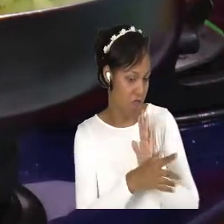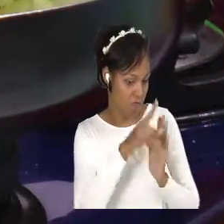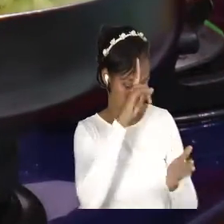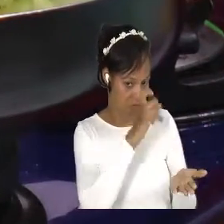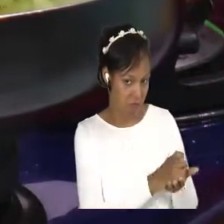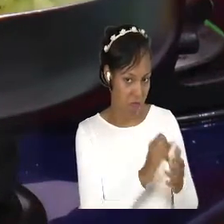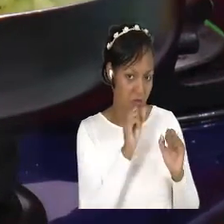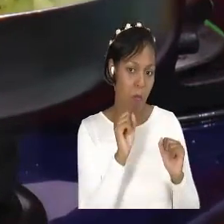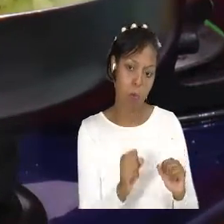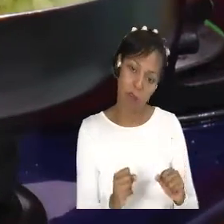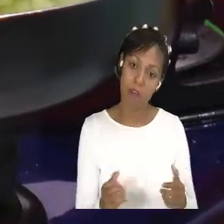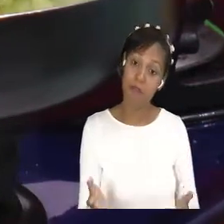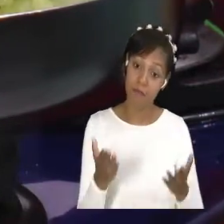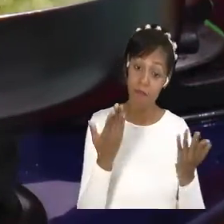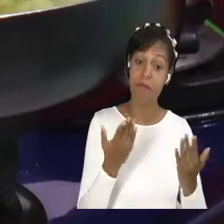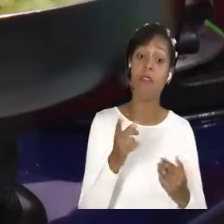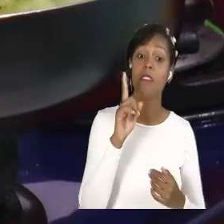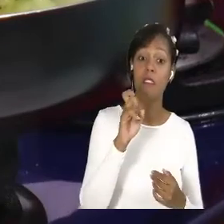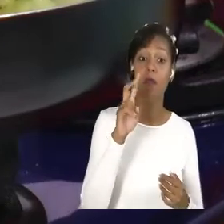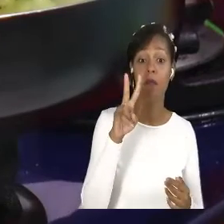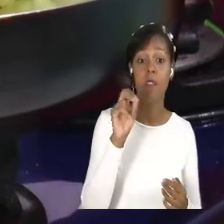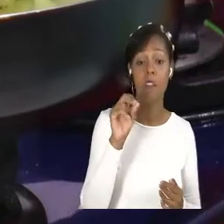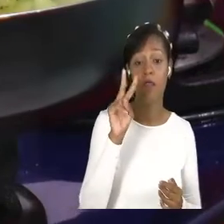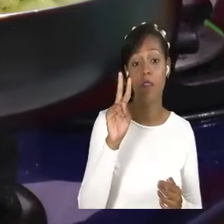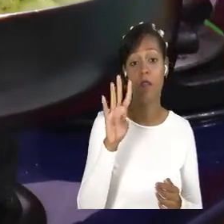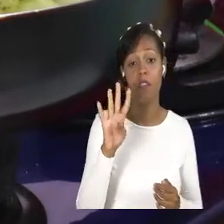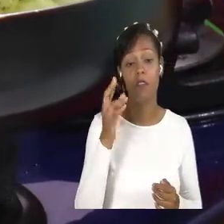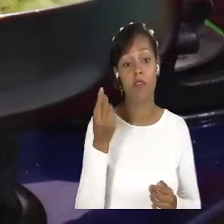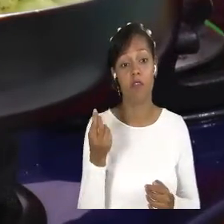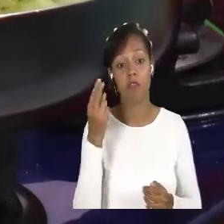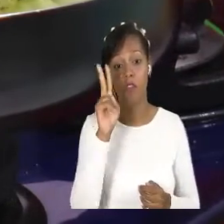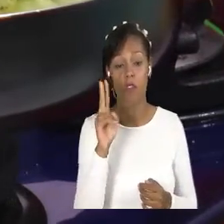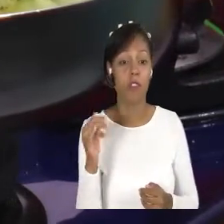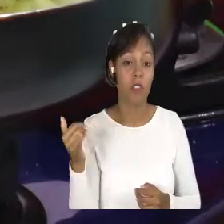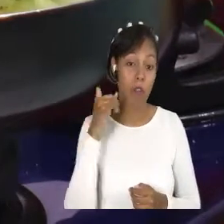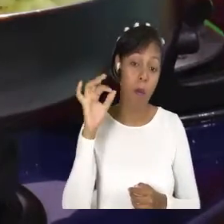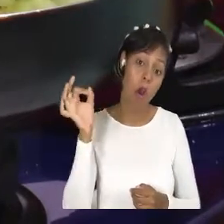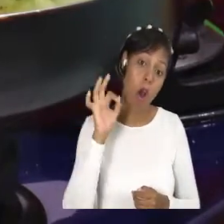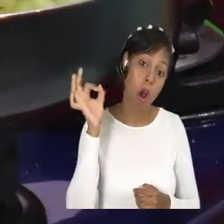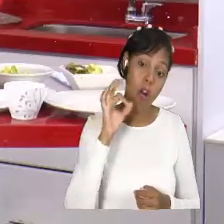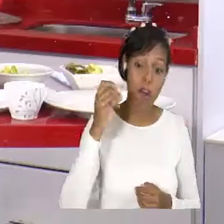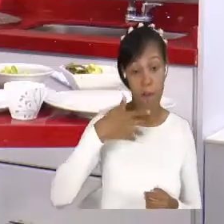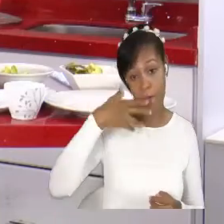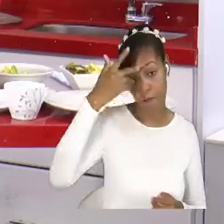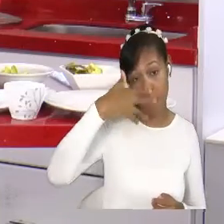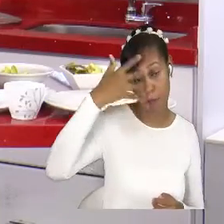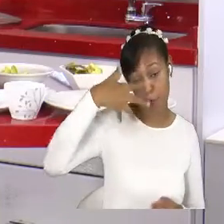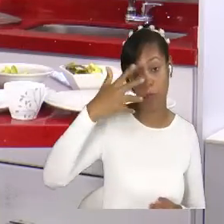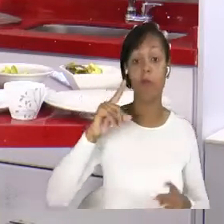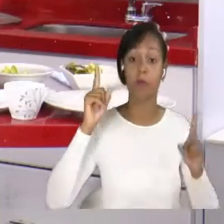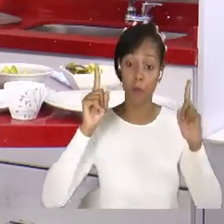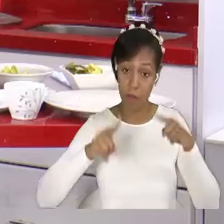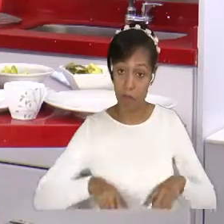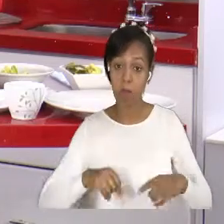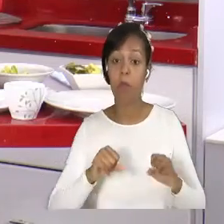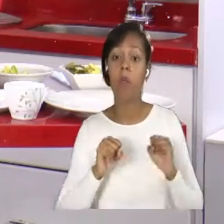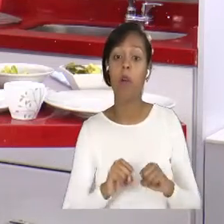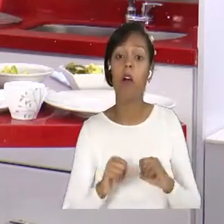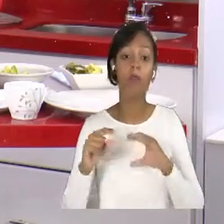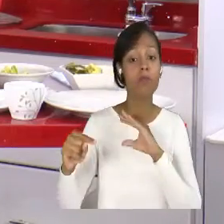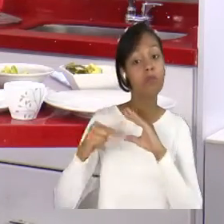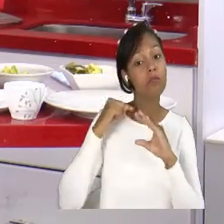través del 620-2412, pero también a través de nuestra fanpage de Facebook, A Pedir de Boca. Pueden ahí dejar sus comentarios e inquietudes